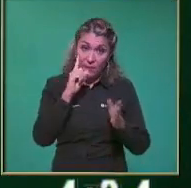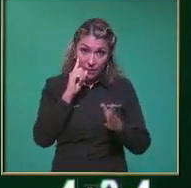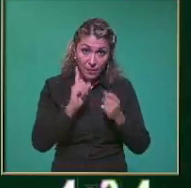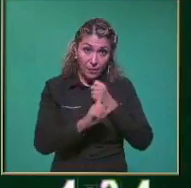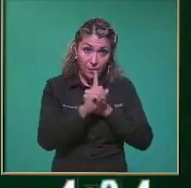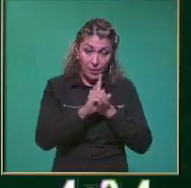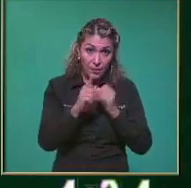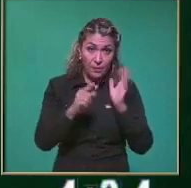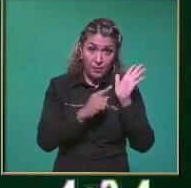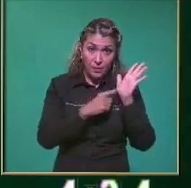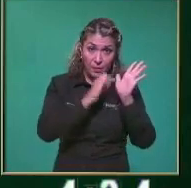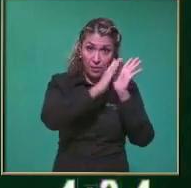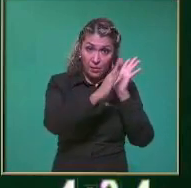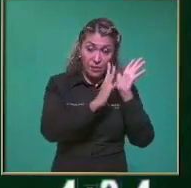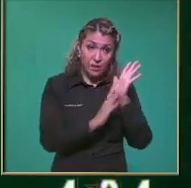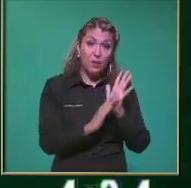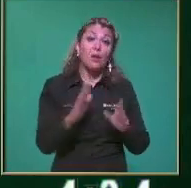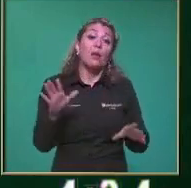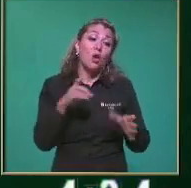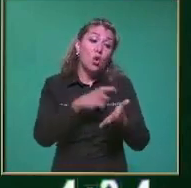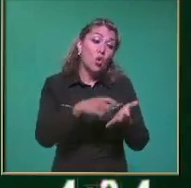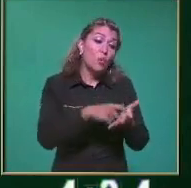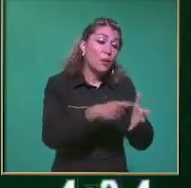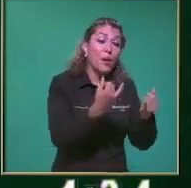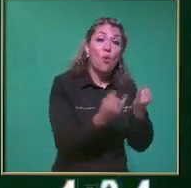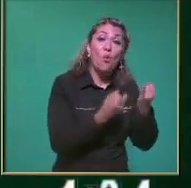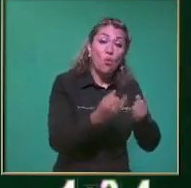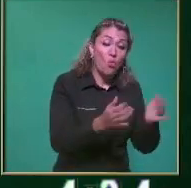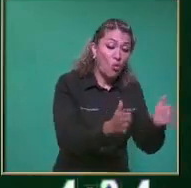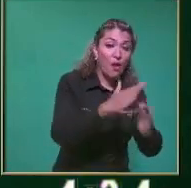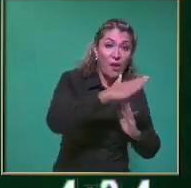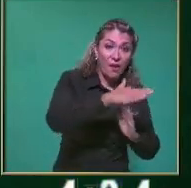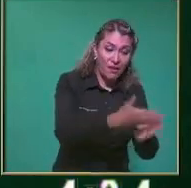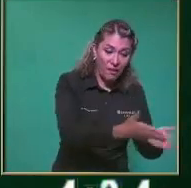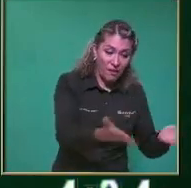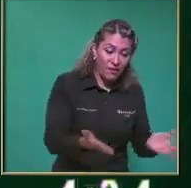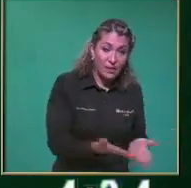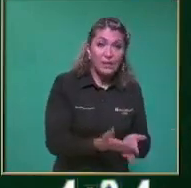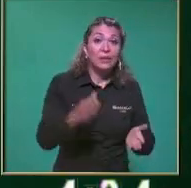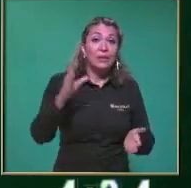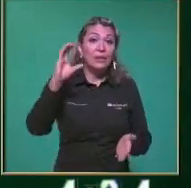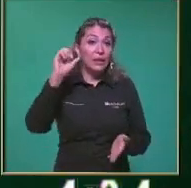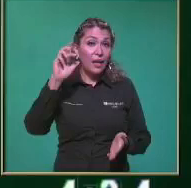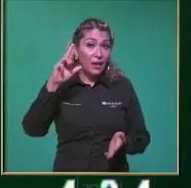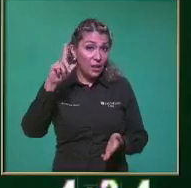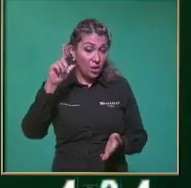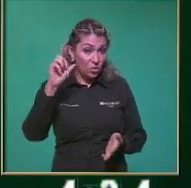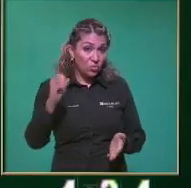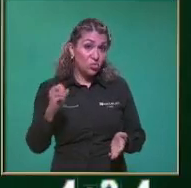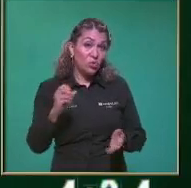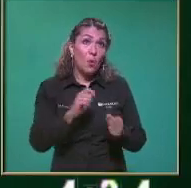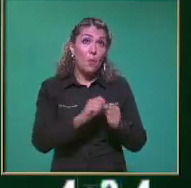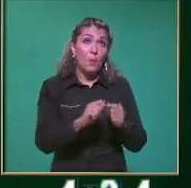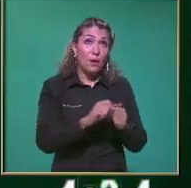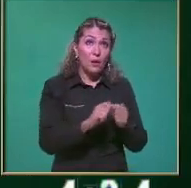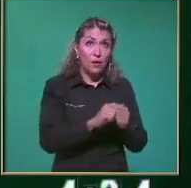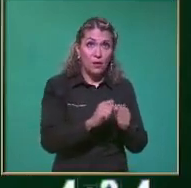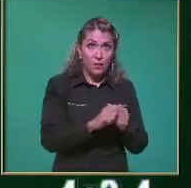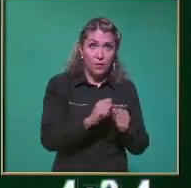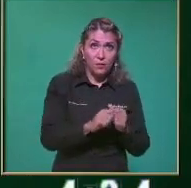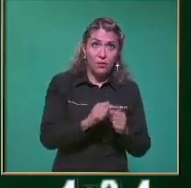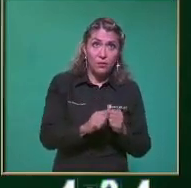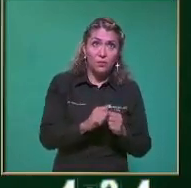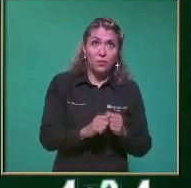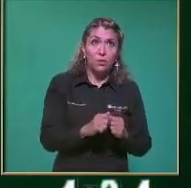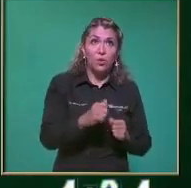mesa, Carlos aportó un quinto del total del precio. Su hermana Lupita, la sexta parte.